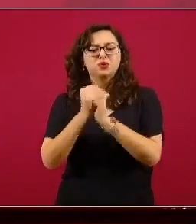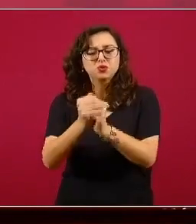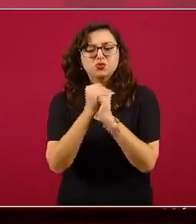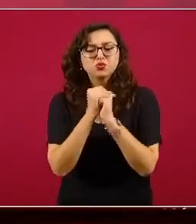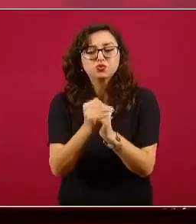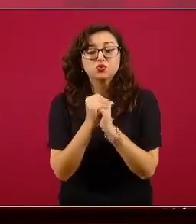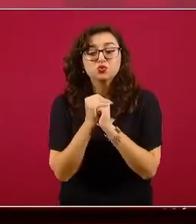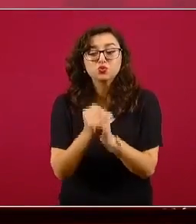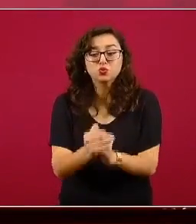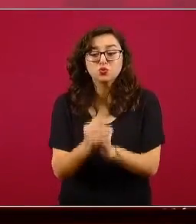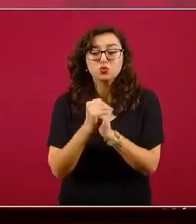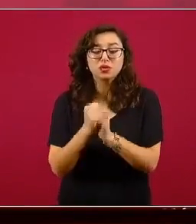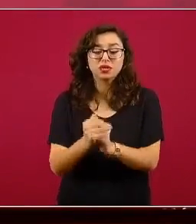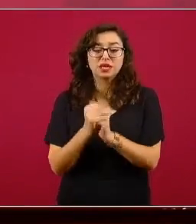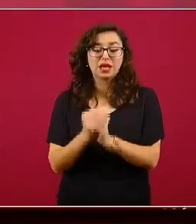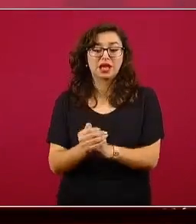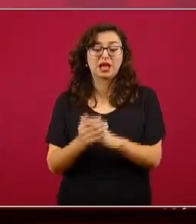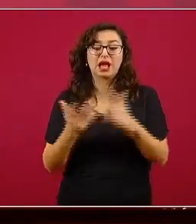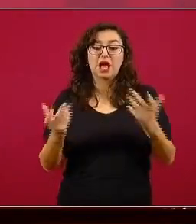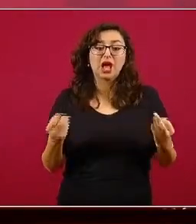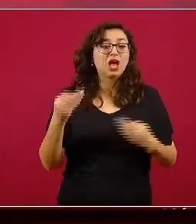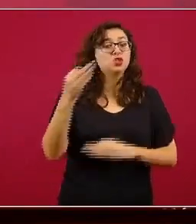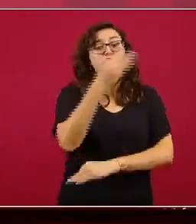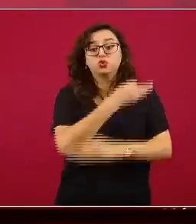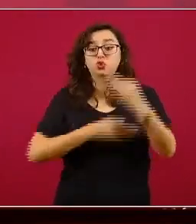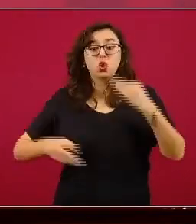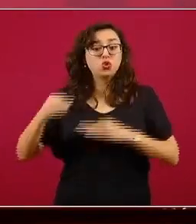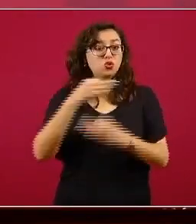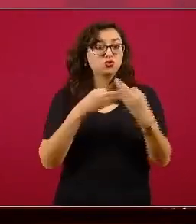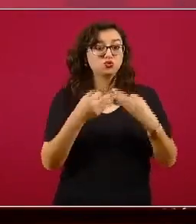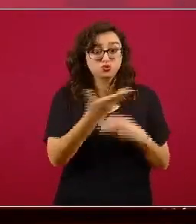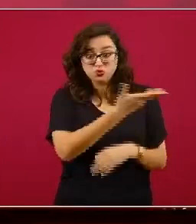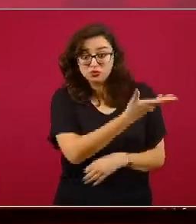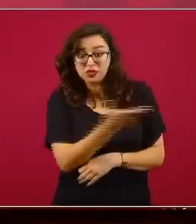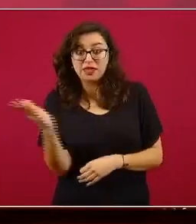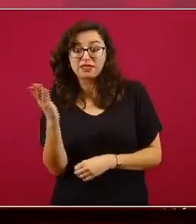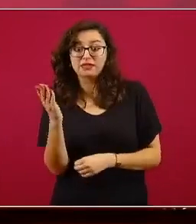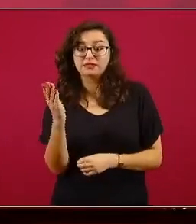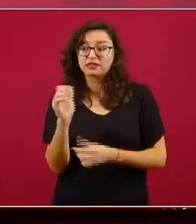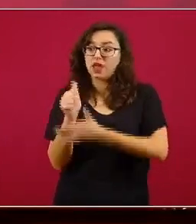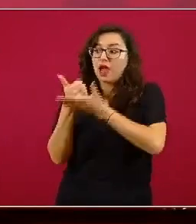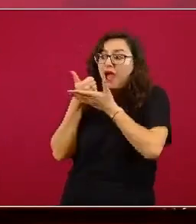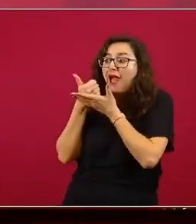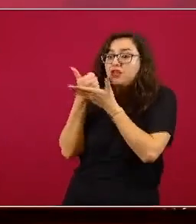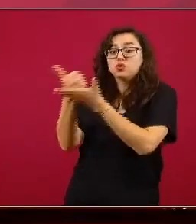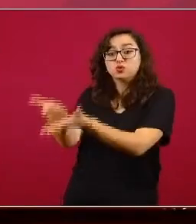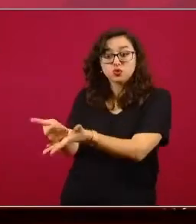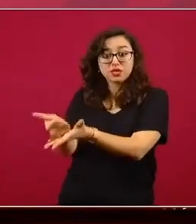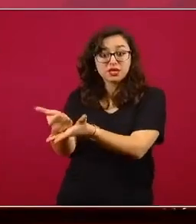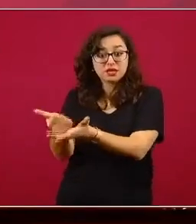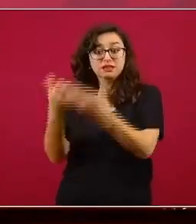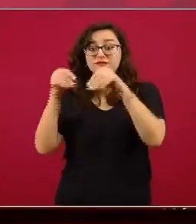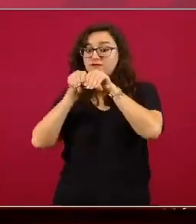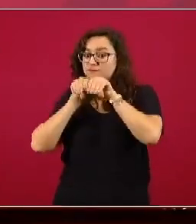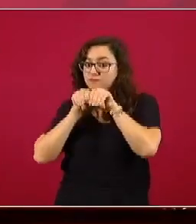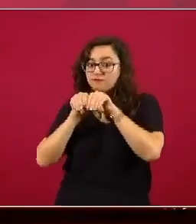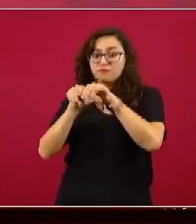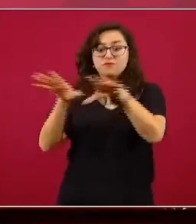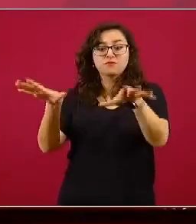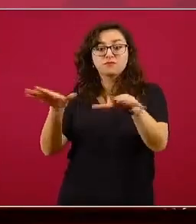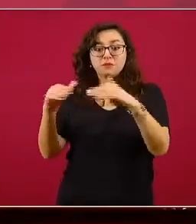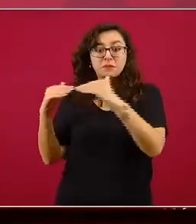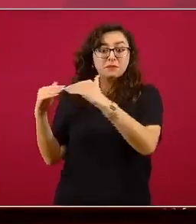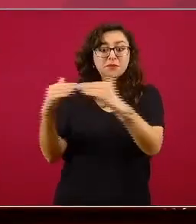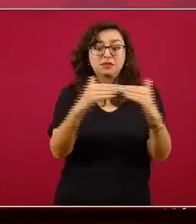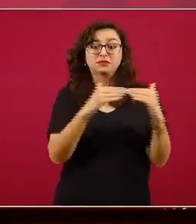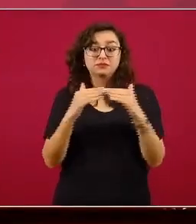en México, cualquier medio informativo, ayude a México. El mensaje es el mismo. La epidemia